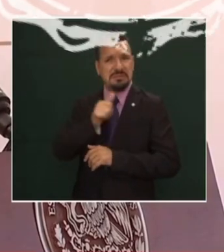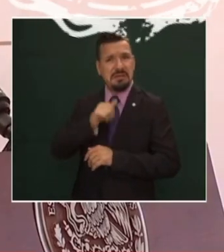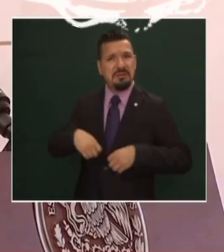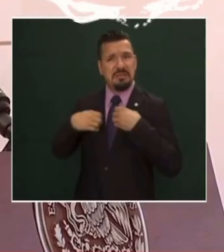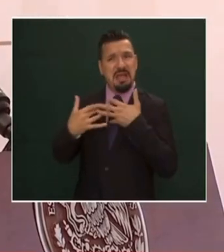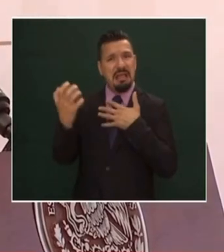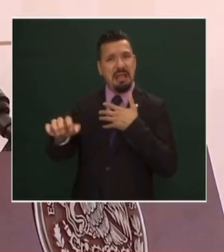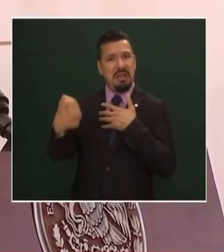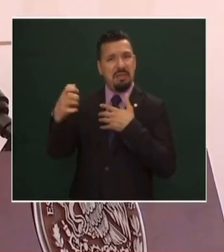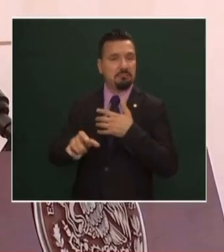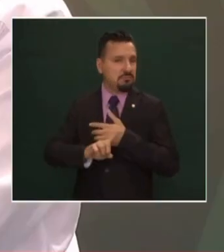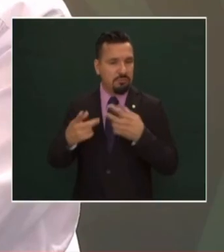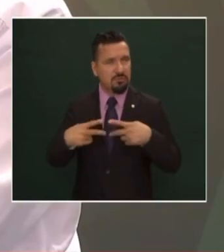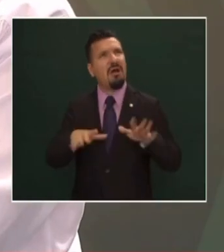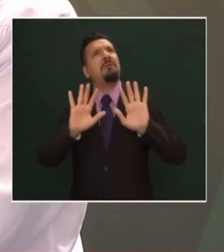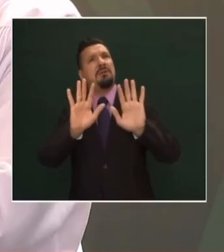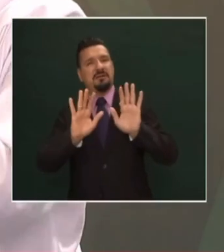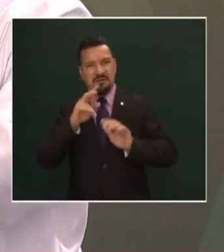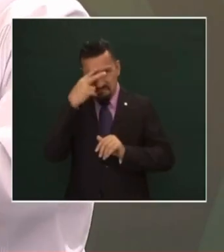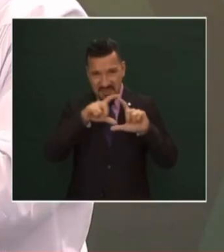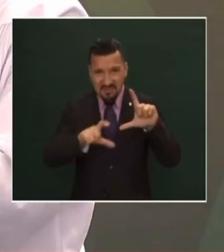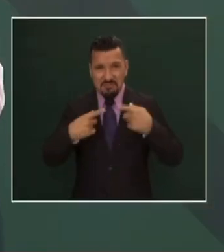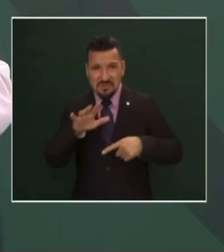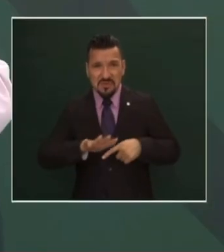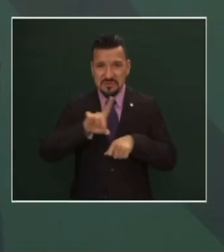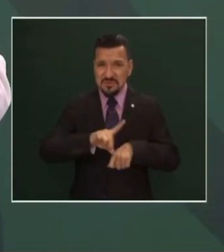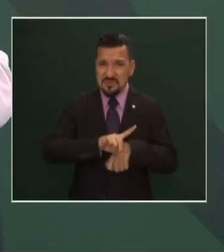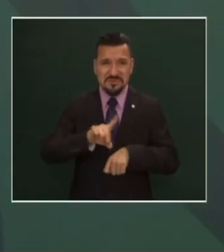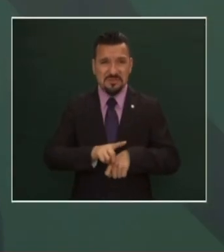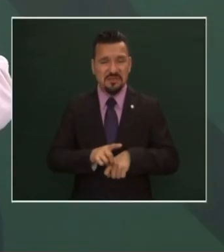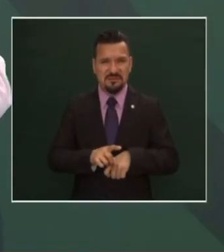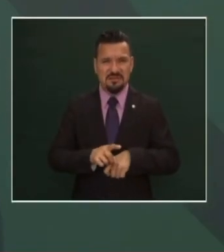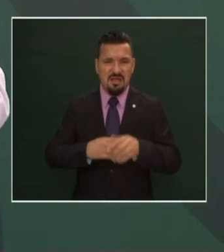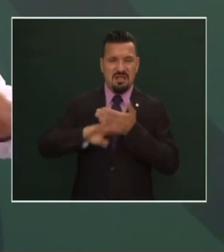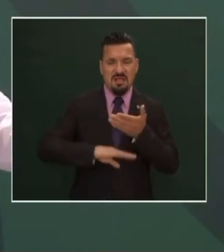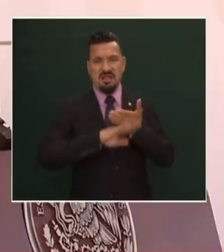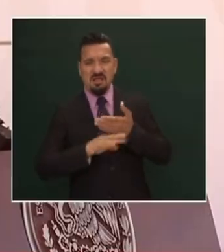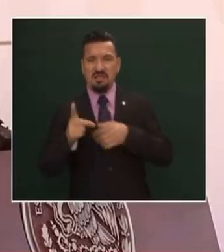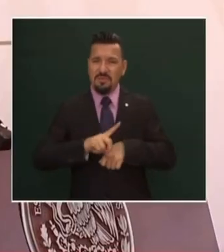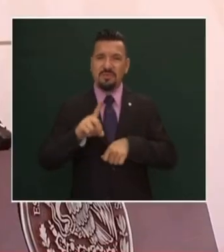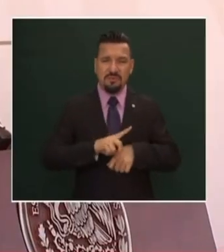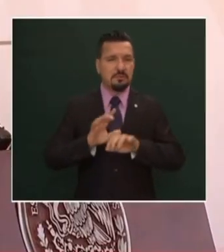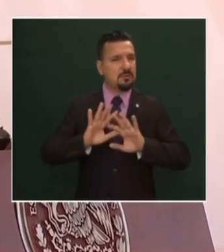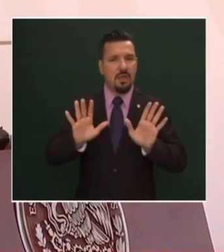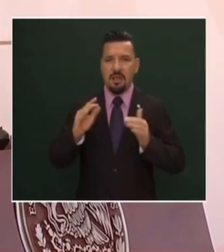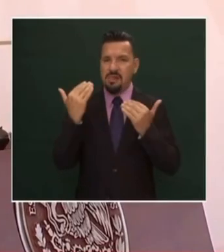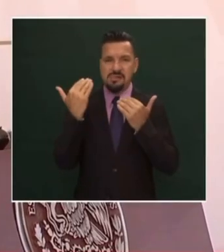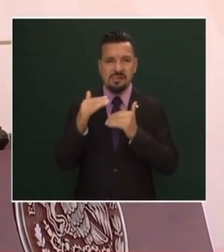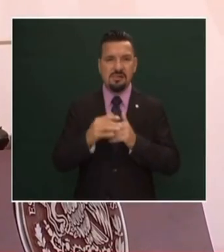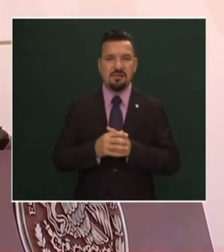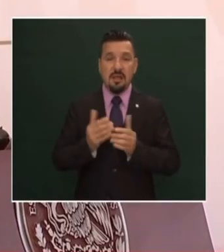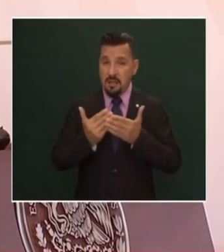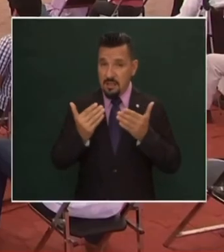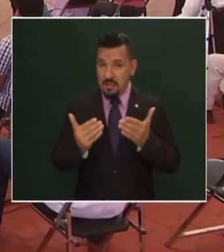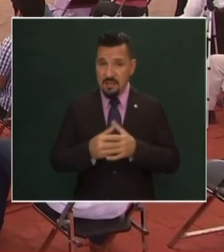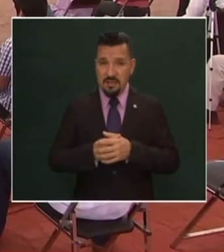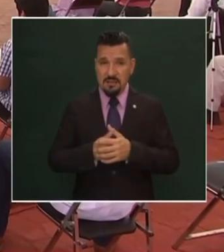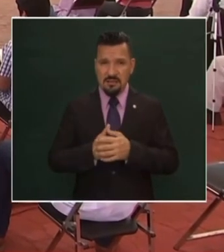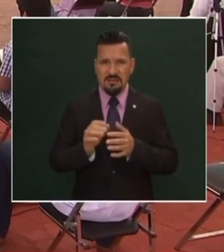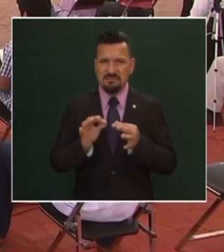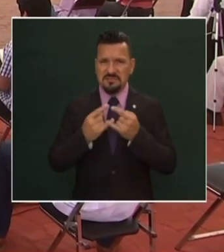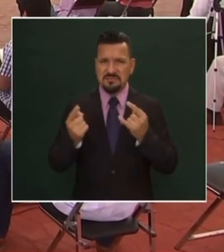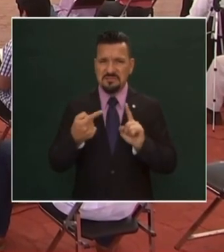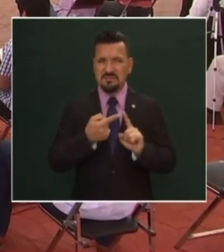Ya no se le puede engañar al pueblo de México. A nosotros, todos los días, ataques y ataques y ataques. Ahora sale de una